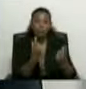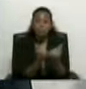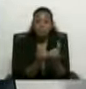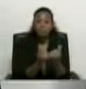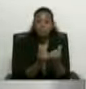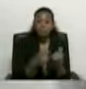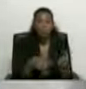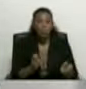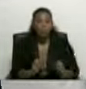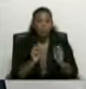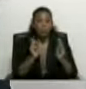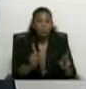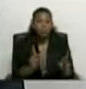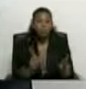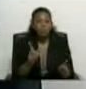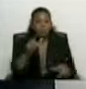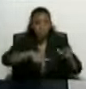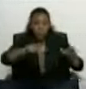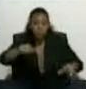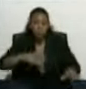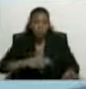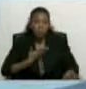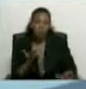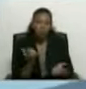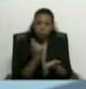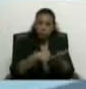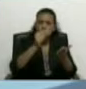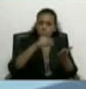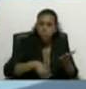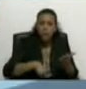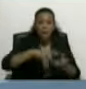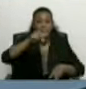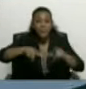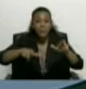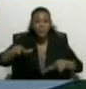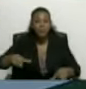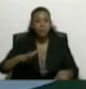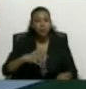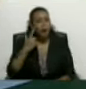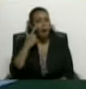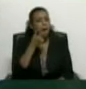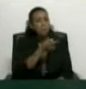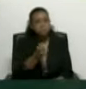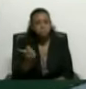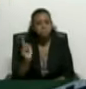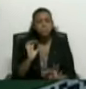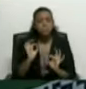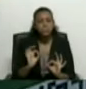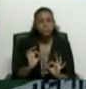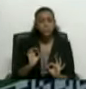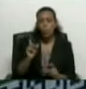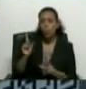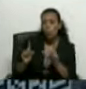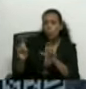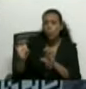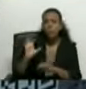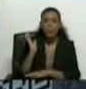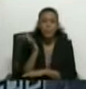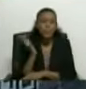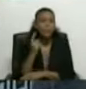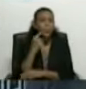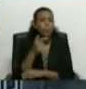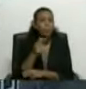de las oportunidades donde todos los asistentes pudieron participar en diversas